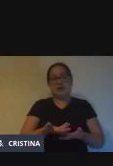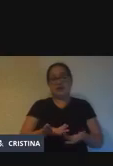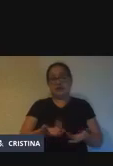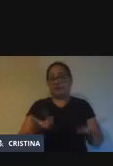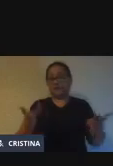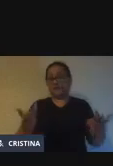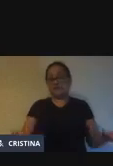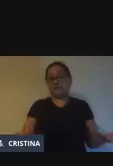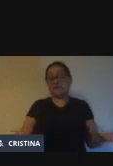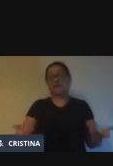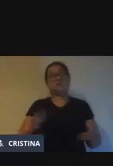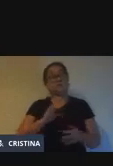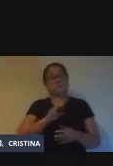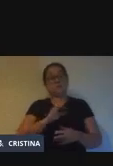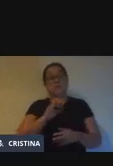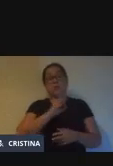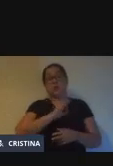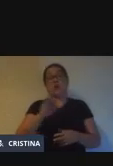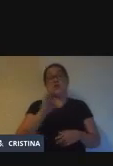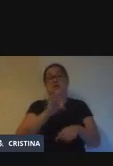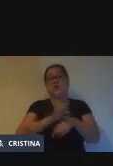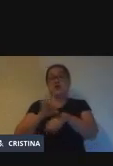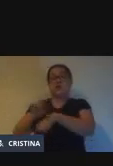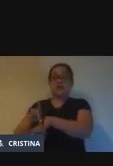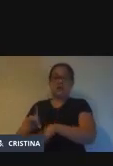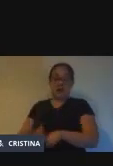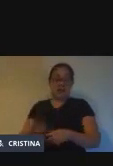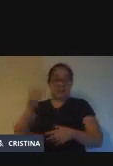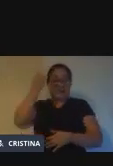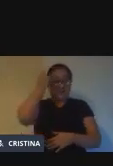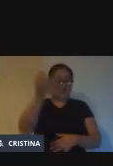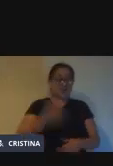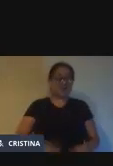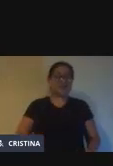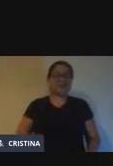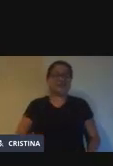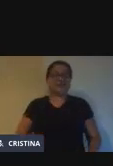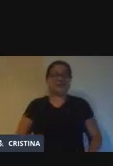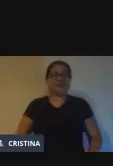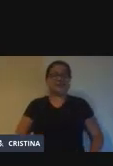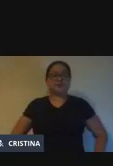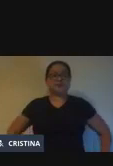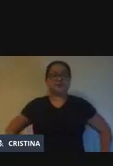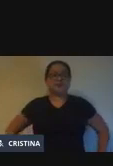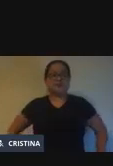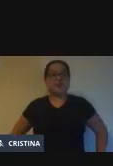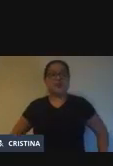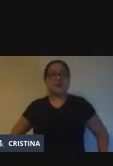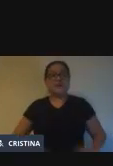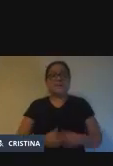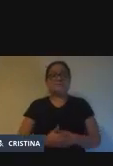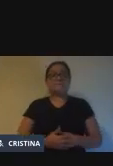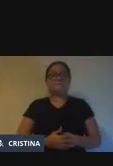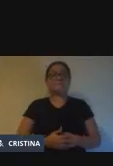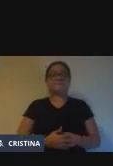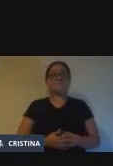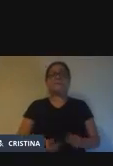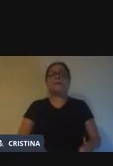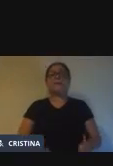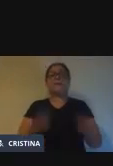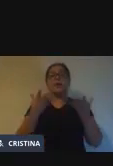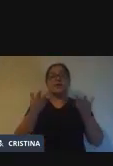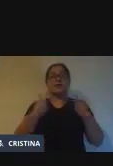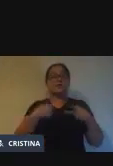del día a día. ¿Por qué lo digo? Enfermedad, ¿no? ¿Cuántas personas conocemos que